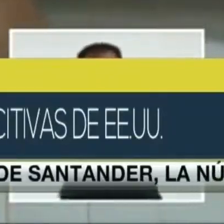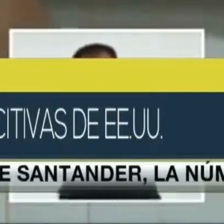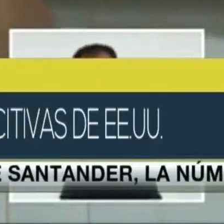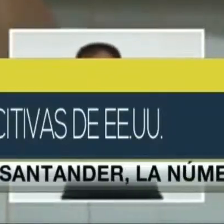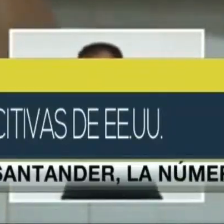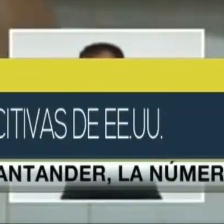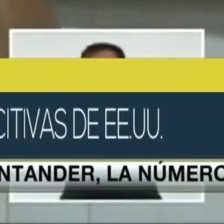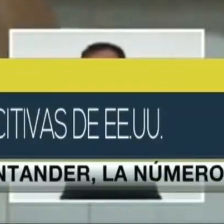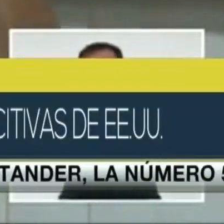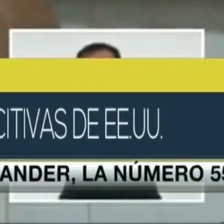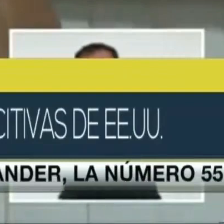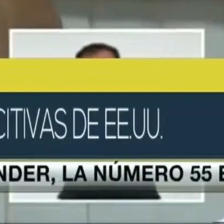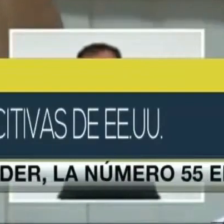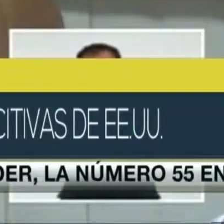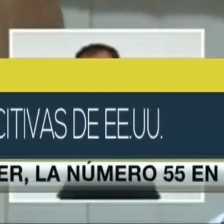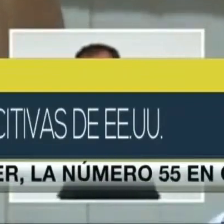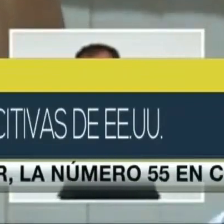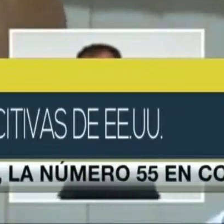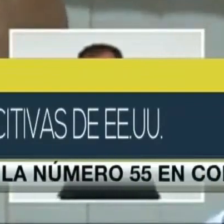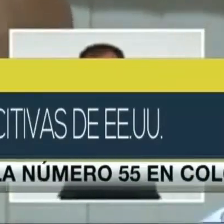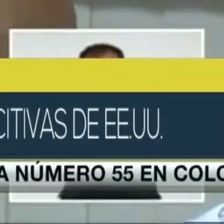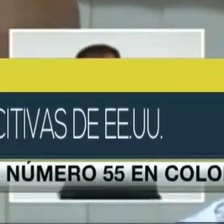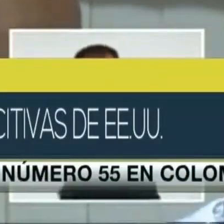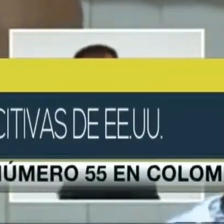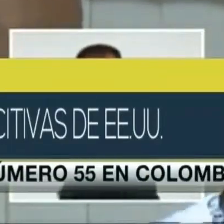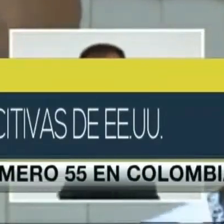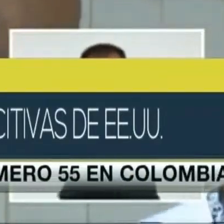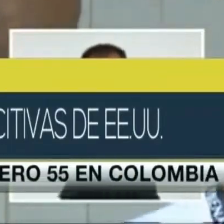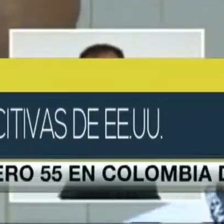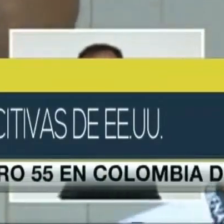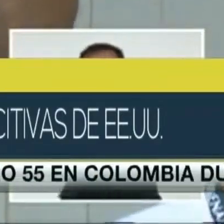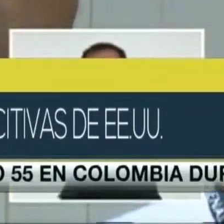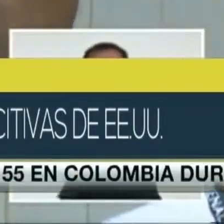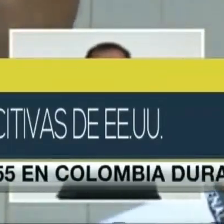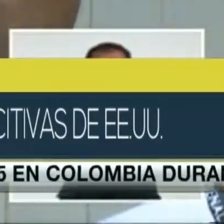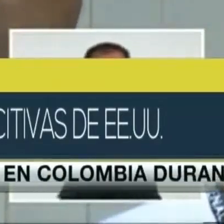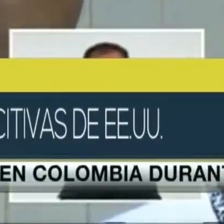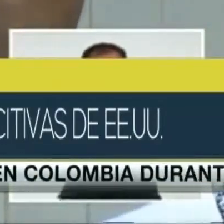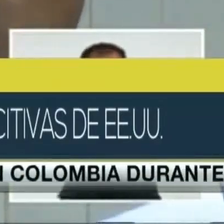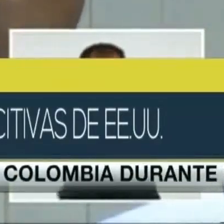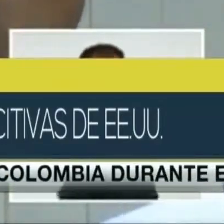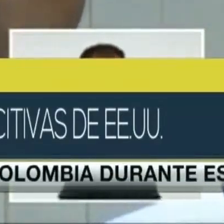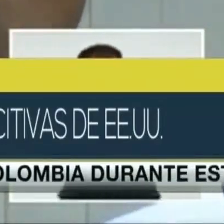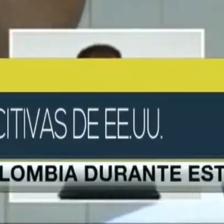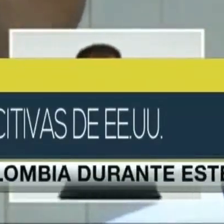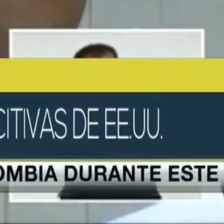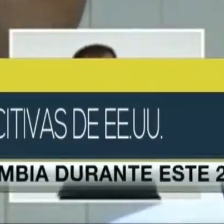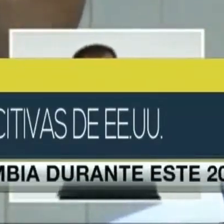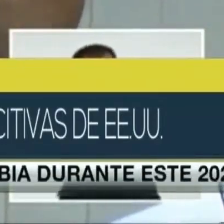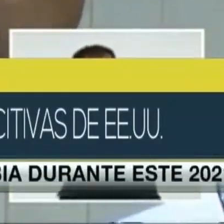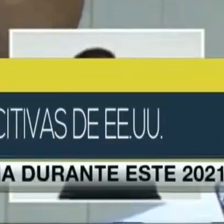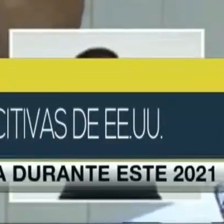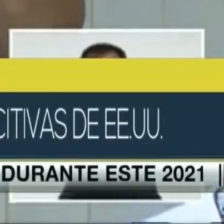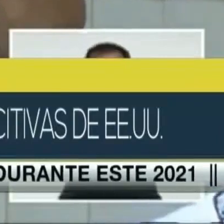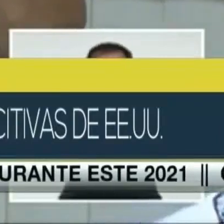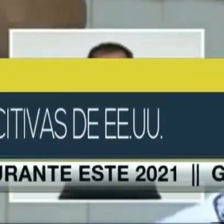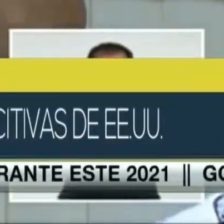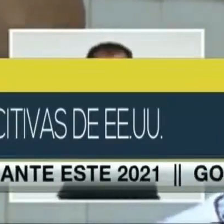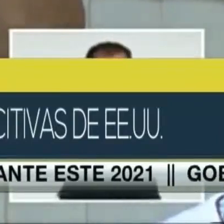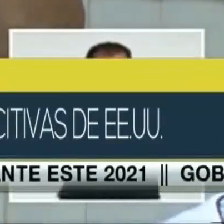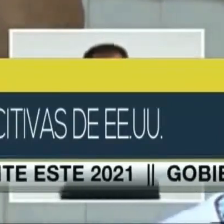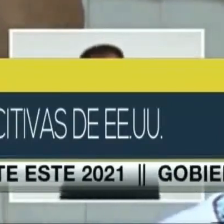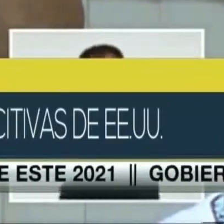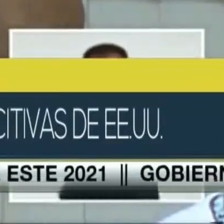conjunta que condene al gobierno cubano con respecto a los recientes eventos del día 11 de julio.